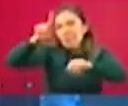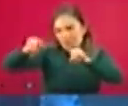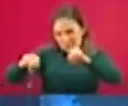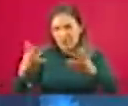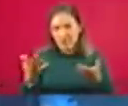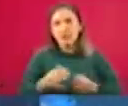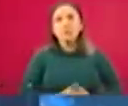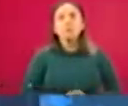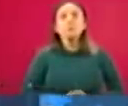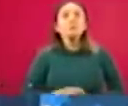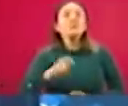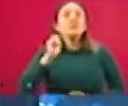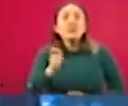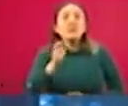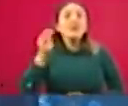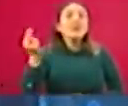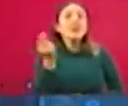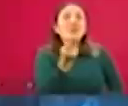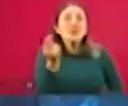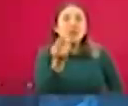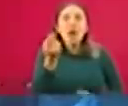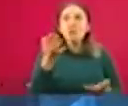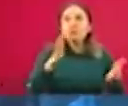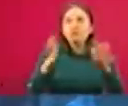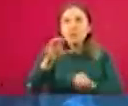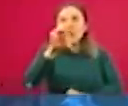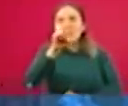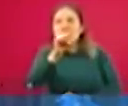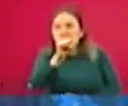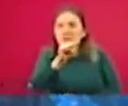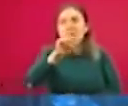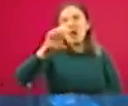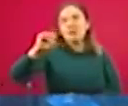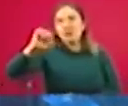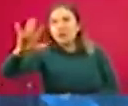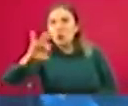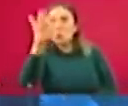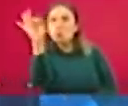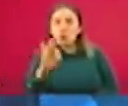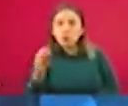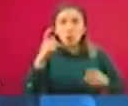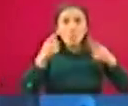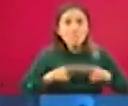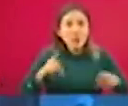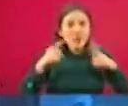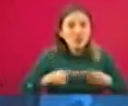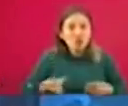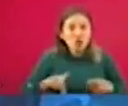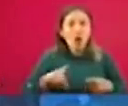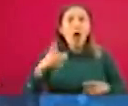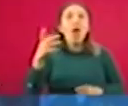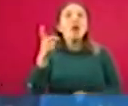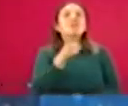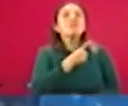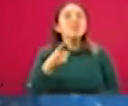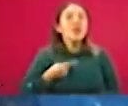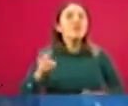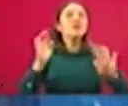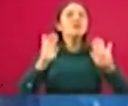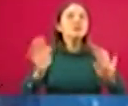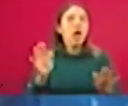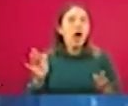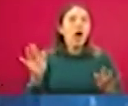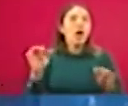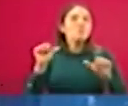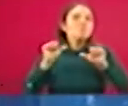que funciona el mecanismo de vigilancia basado en laboratorio. Está escrito, está de acceso público, las